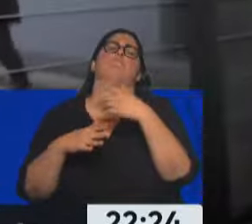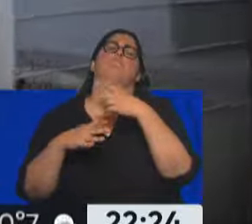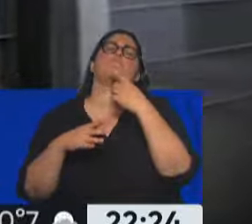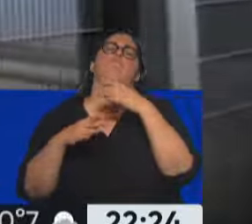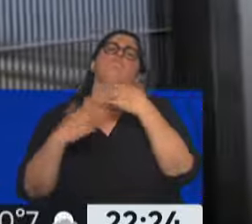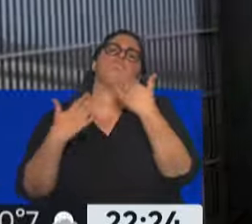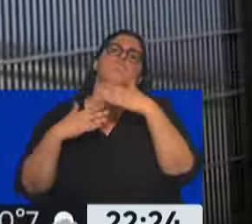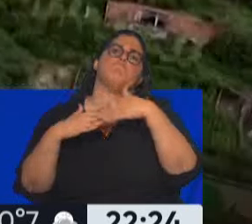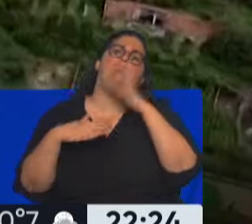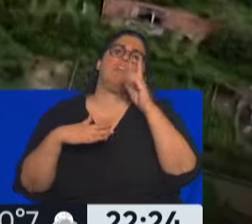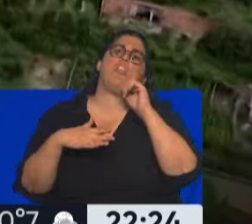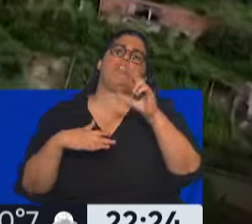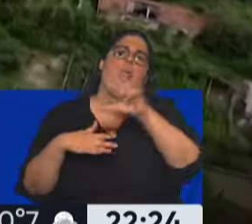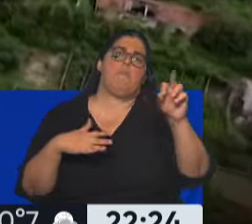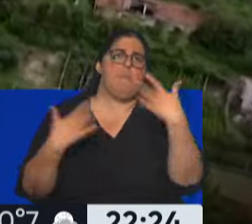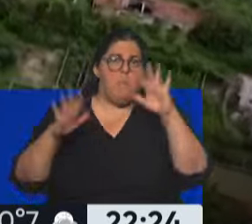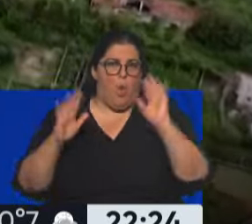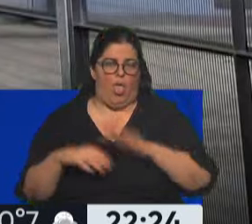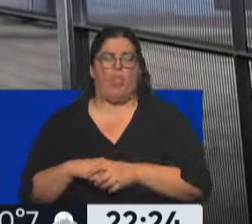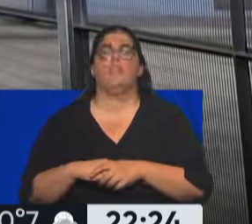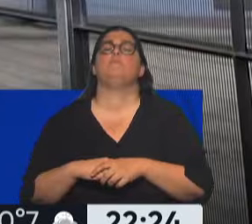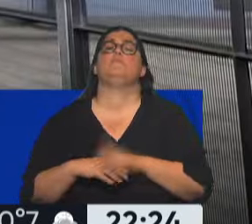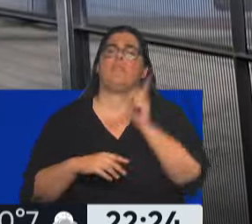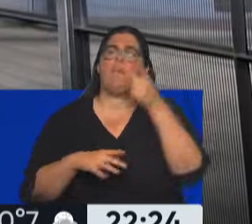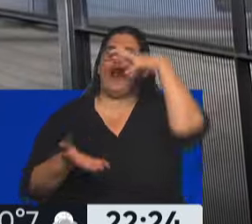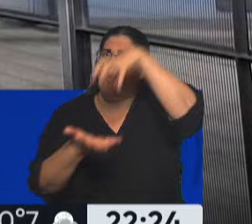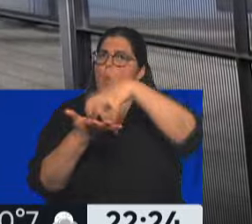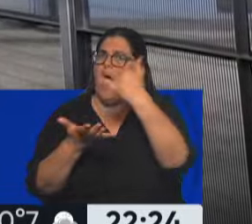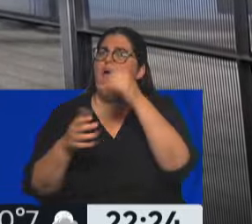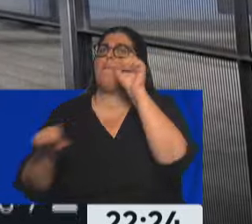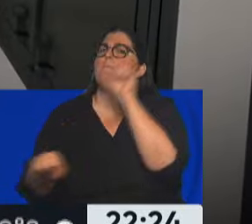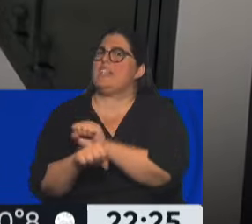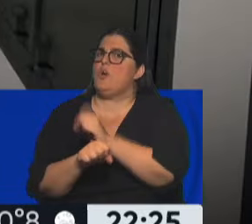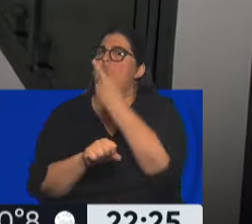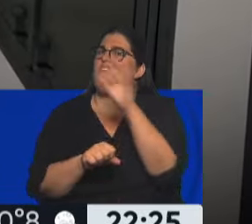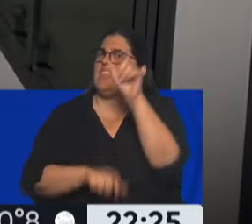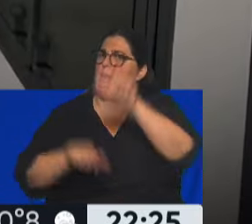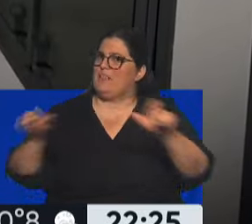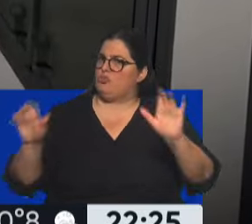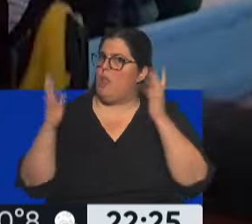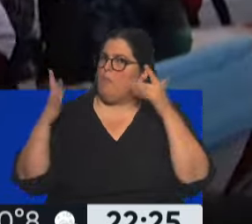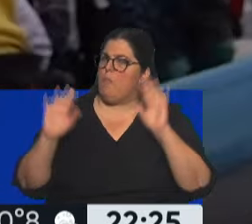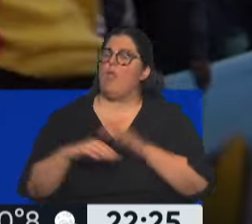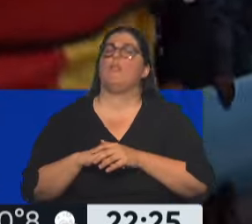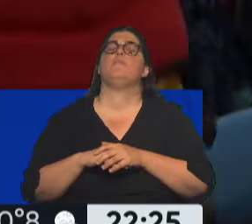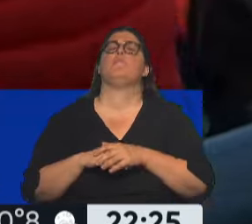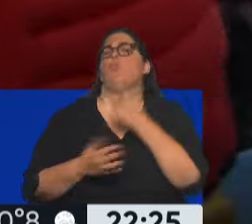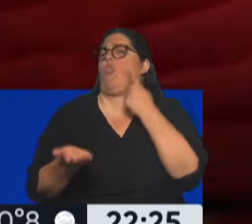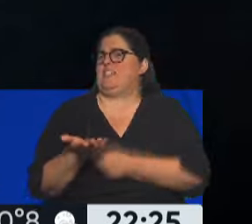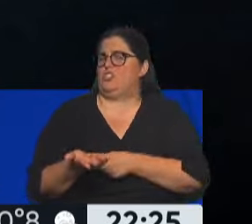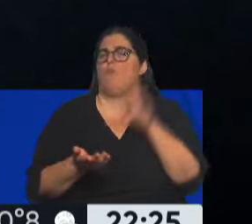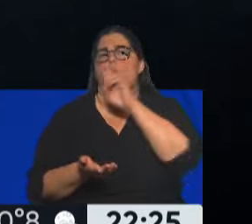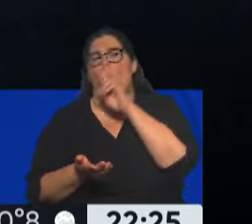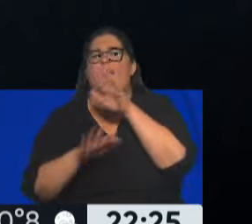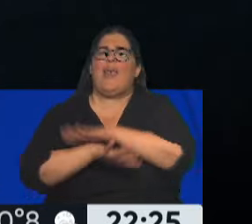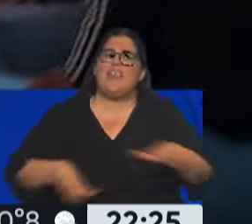ser necesario. El lugar también dispone de una prisión para 20 personas. En tanto, se dispuso que niños, mujeres embarazadas